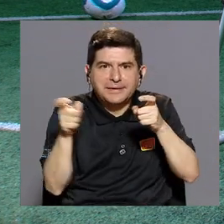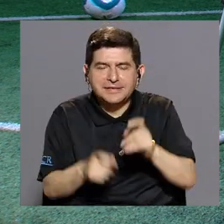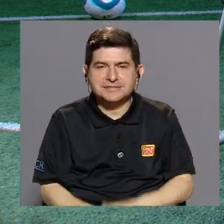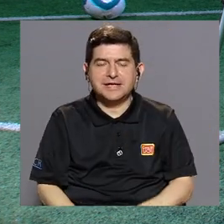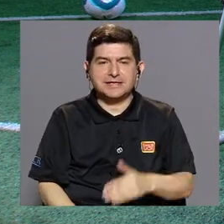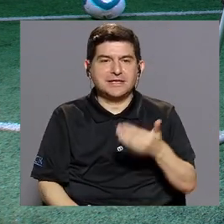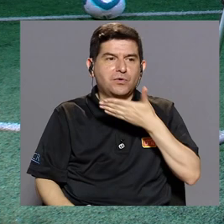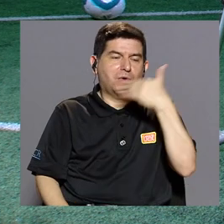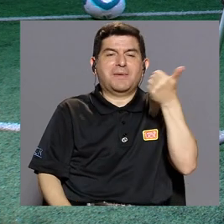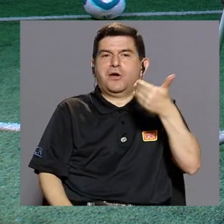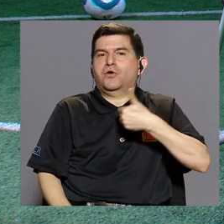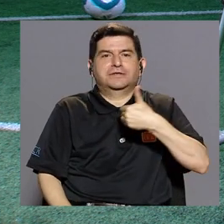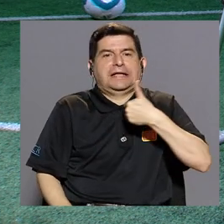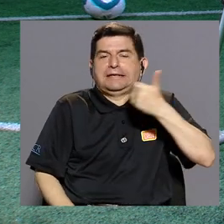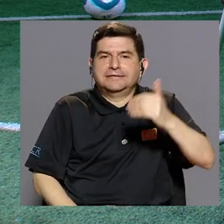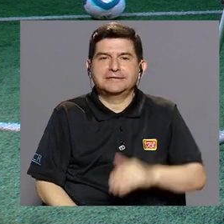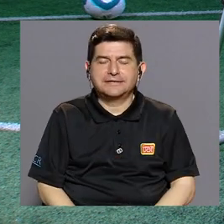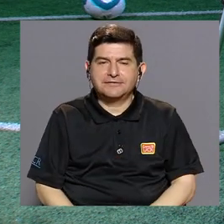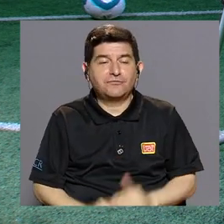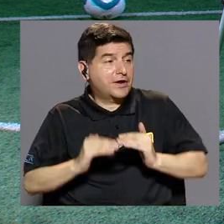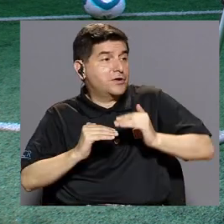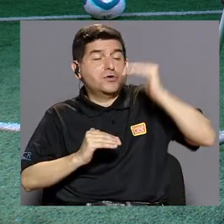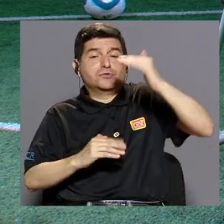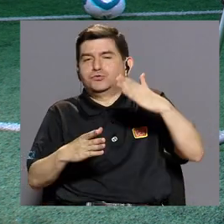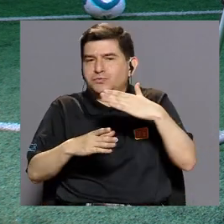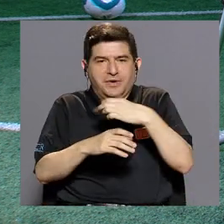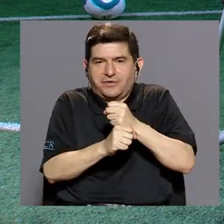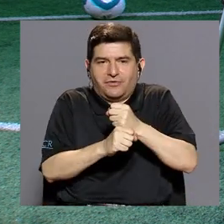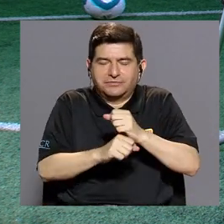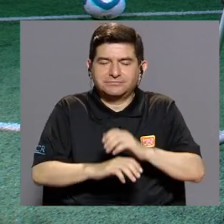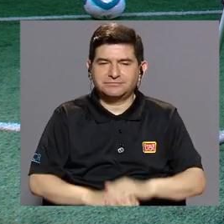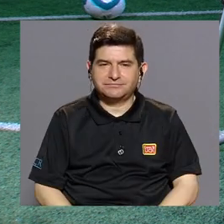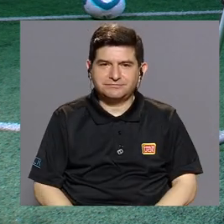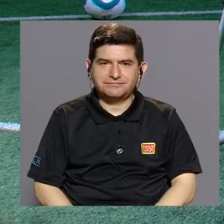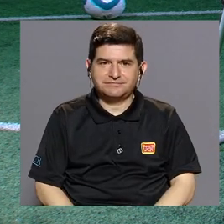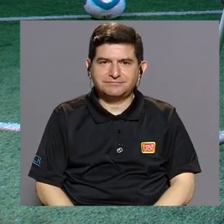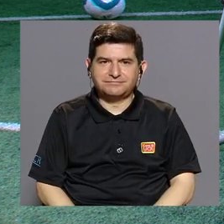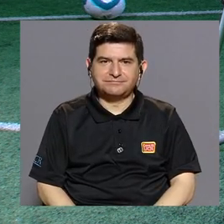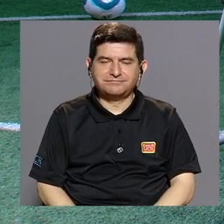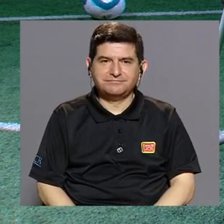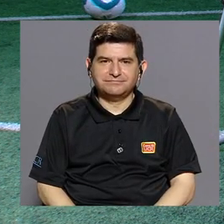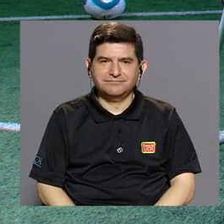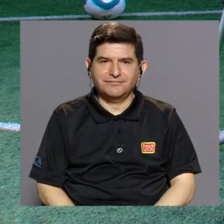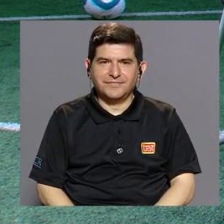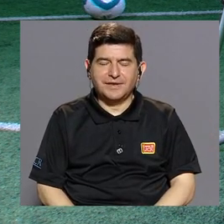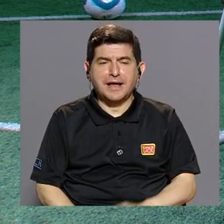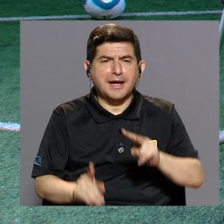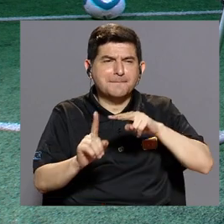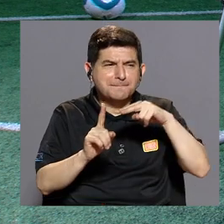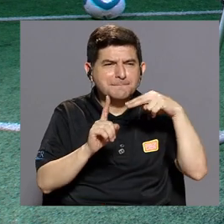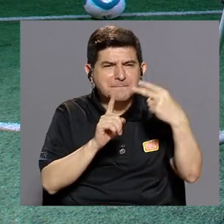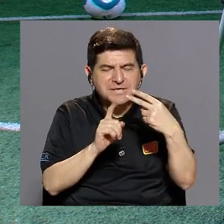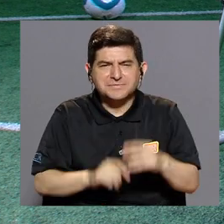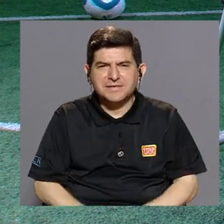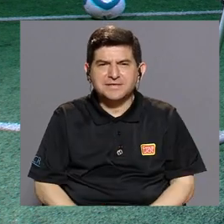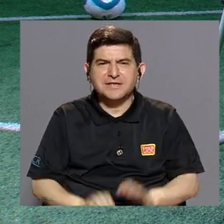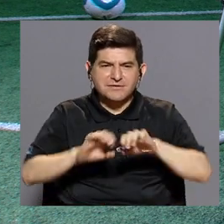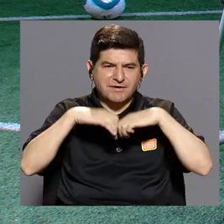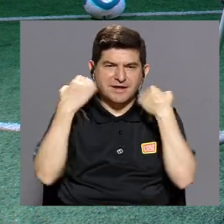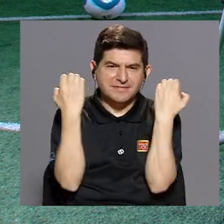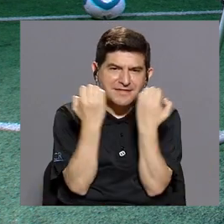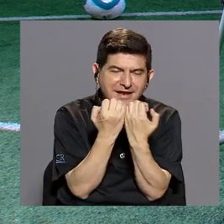administrativo que pudimos haber tenido. Qué lindo. ¿Verdad? Sí, fue lo mayor que pudimos hacer. A ver. Si lo vemos desde el punto de vista de la